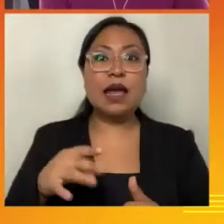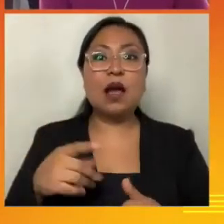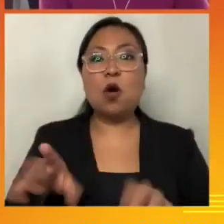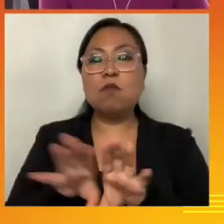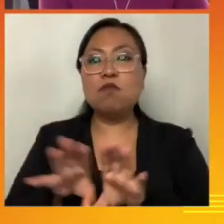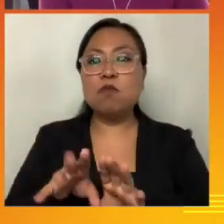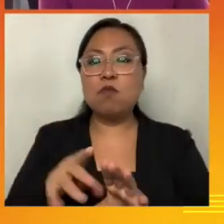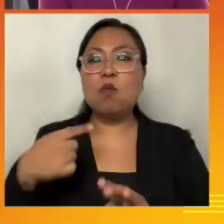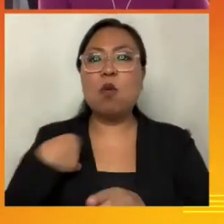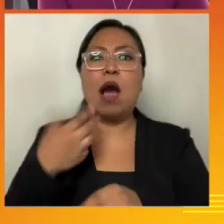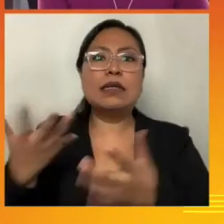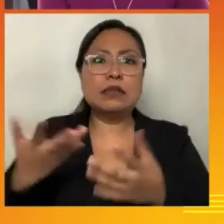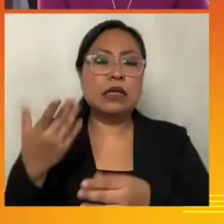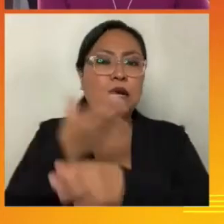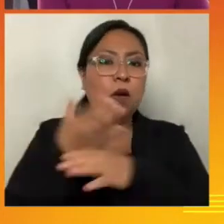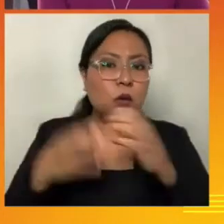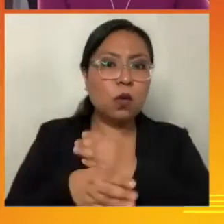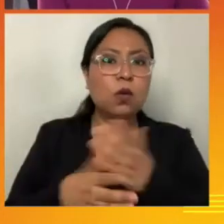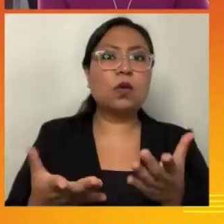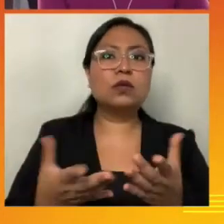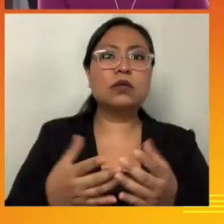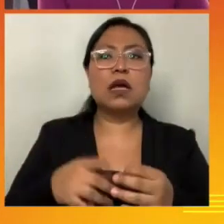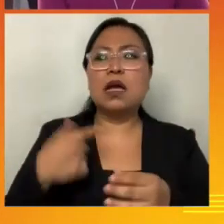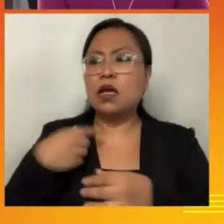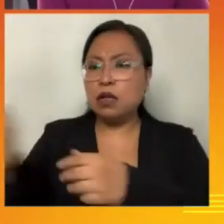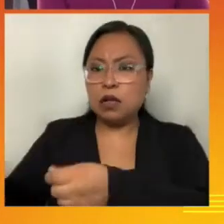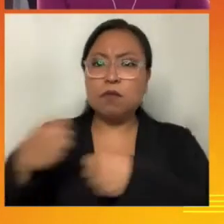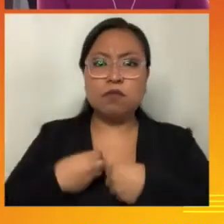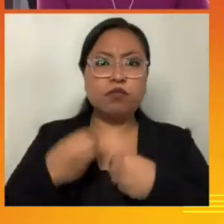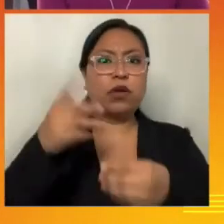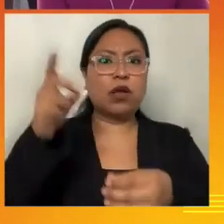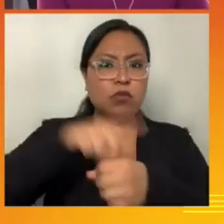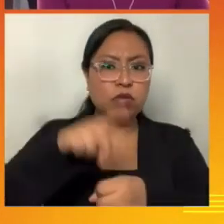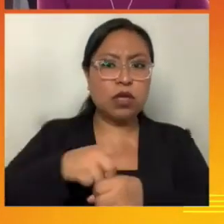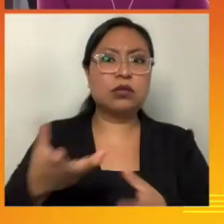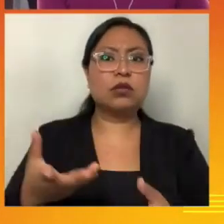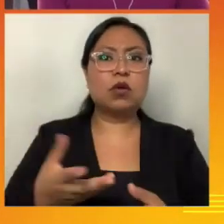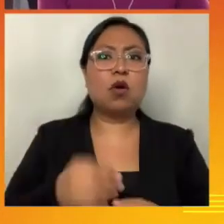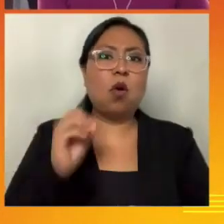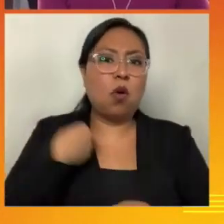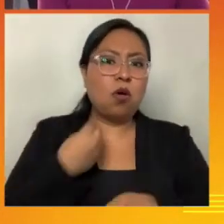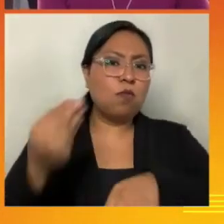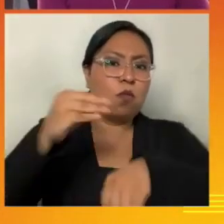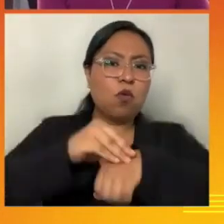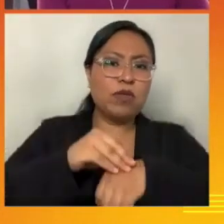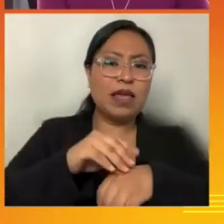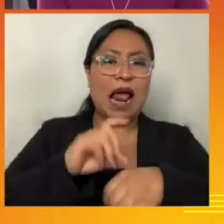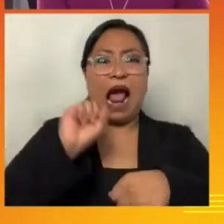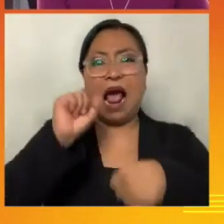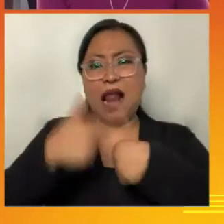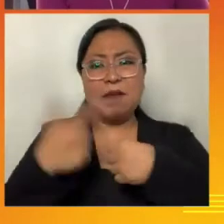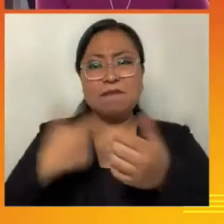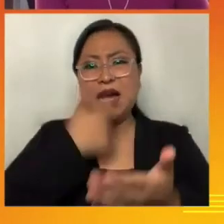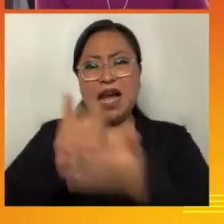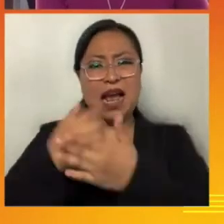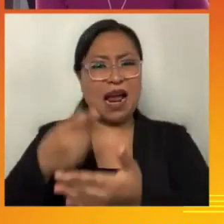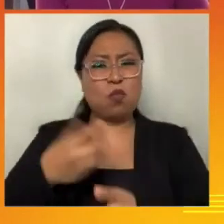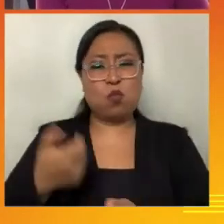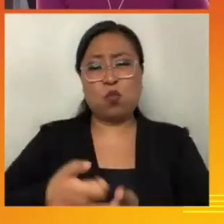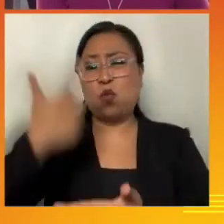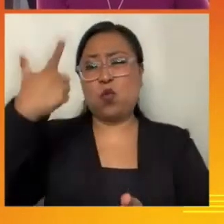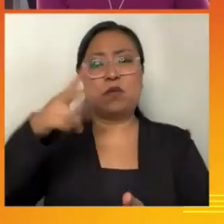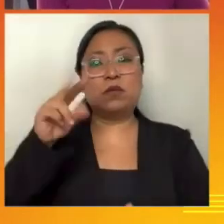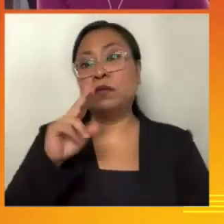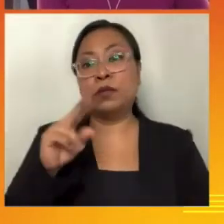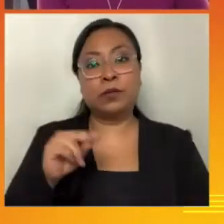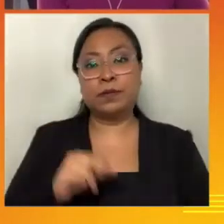obtenerlas y no tengan que, digamos, que poner altos costos de los presupuestos